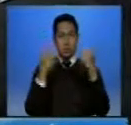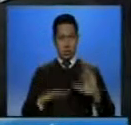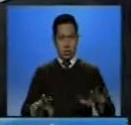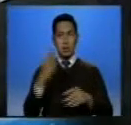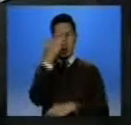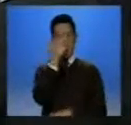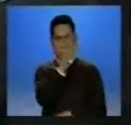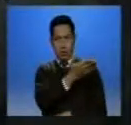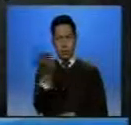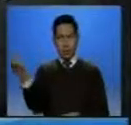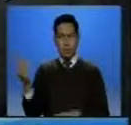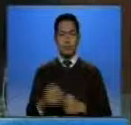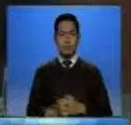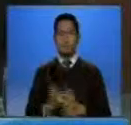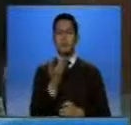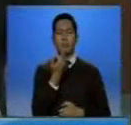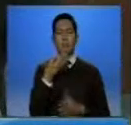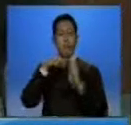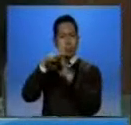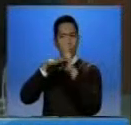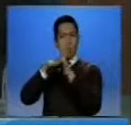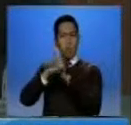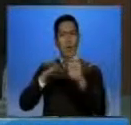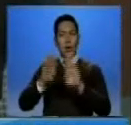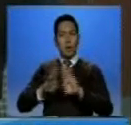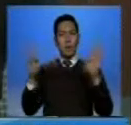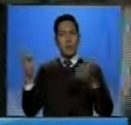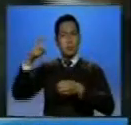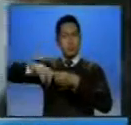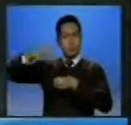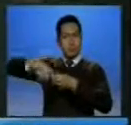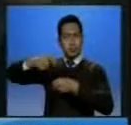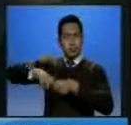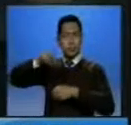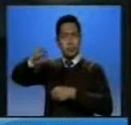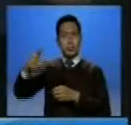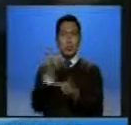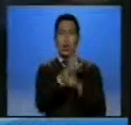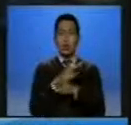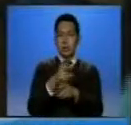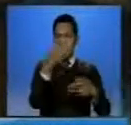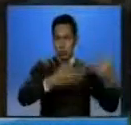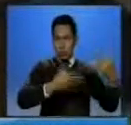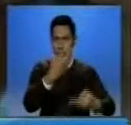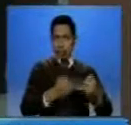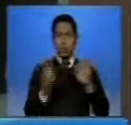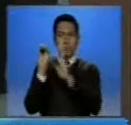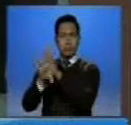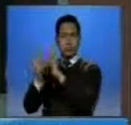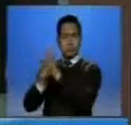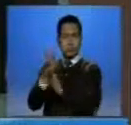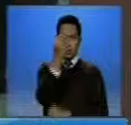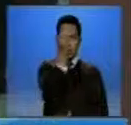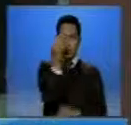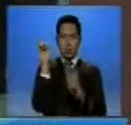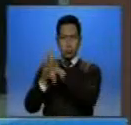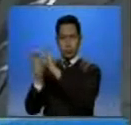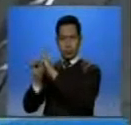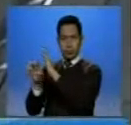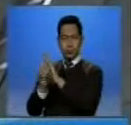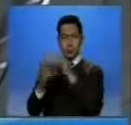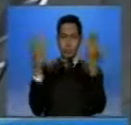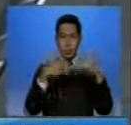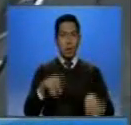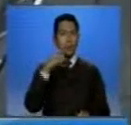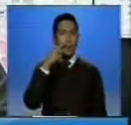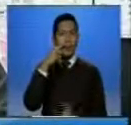proceso consiste en abrir una cuenta de ahorros en las instituciones que se acogen al Consejo de la Judicatura, en la cual serán depositados los pagos de la pensión